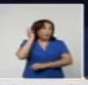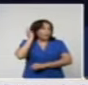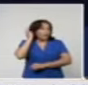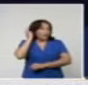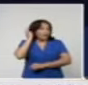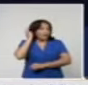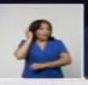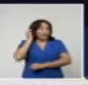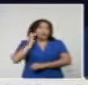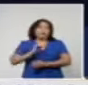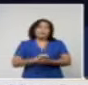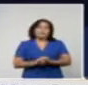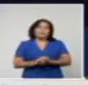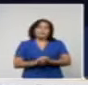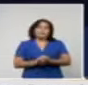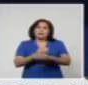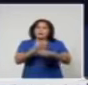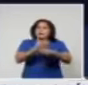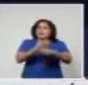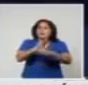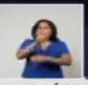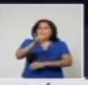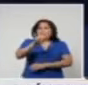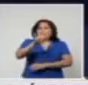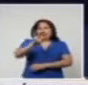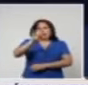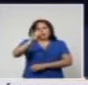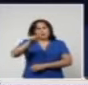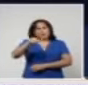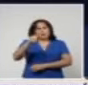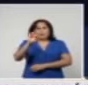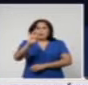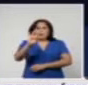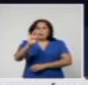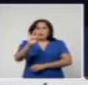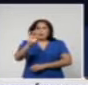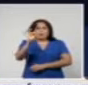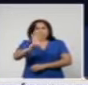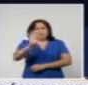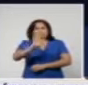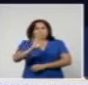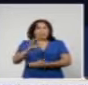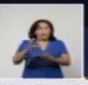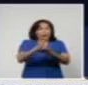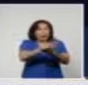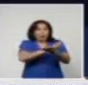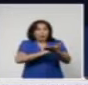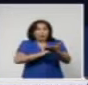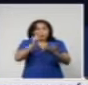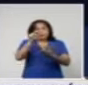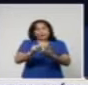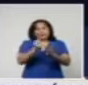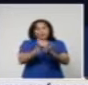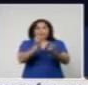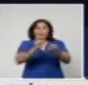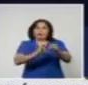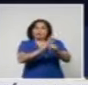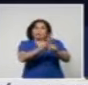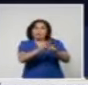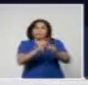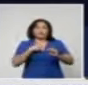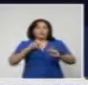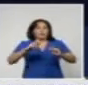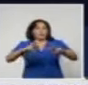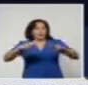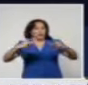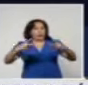y representan el 49,7% de todos los casos diagnosticados en Cuba. Reitero, sin